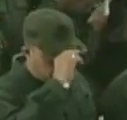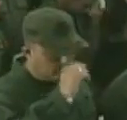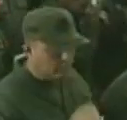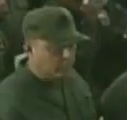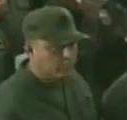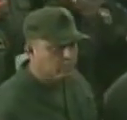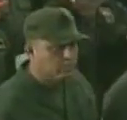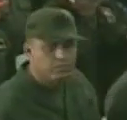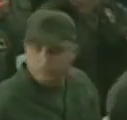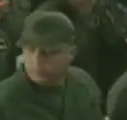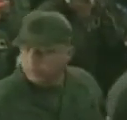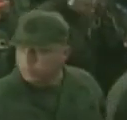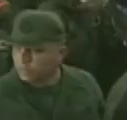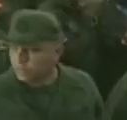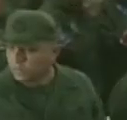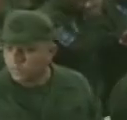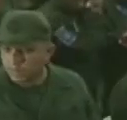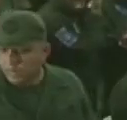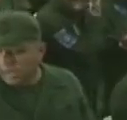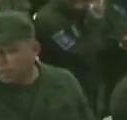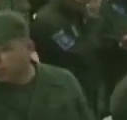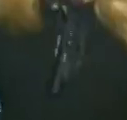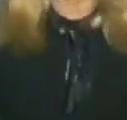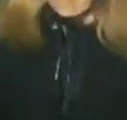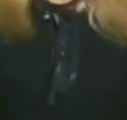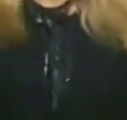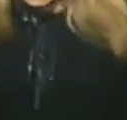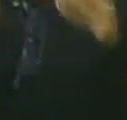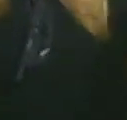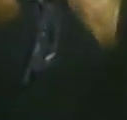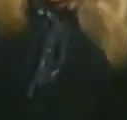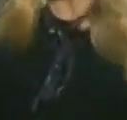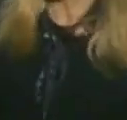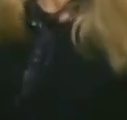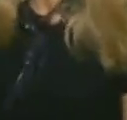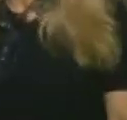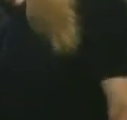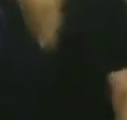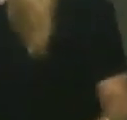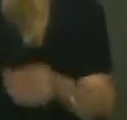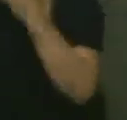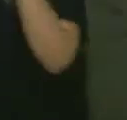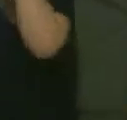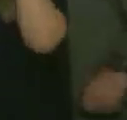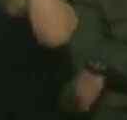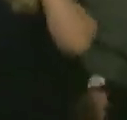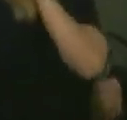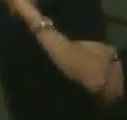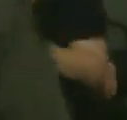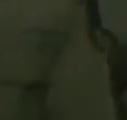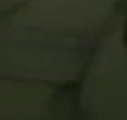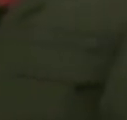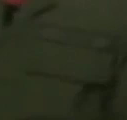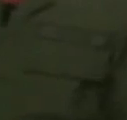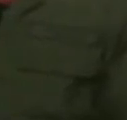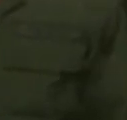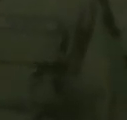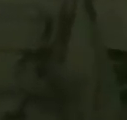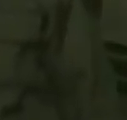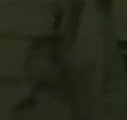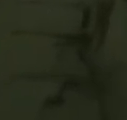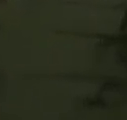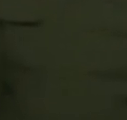De esta manera, los representantes de la Fuerza Armada Nacional Bolivariana celebran este aniversario